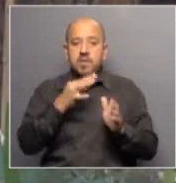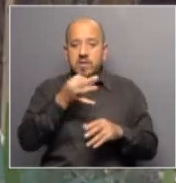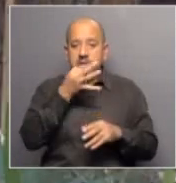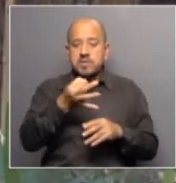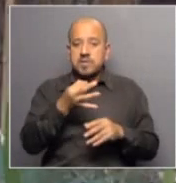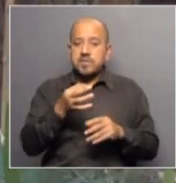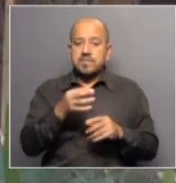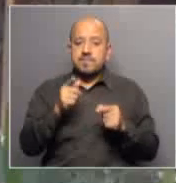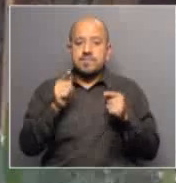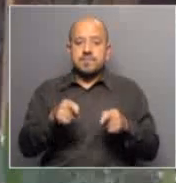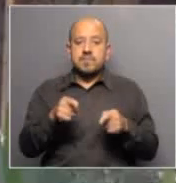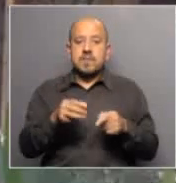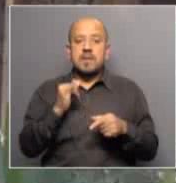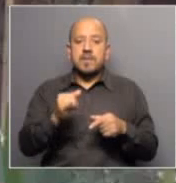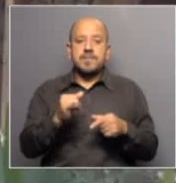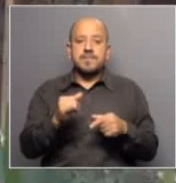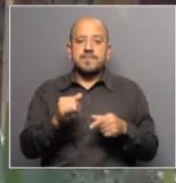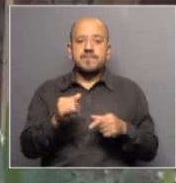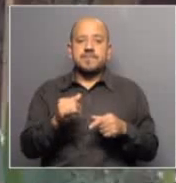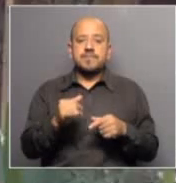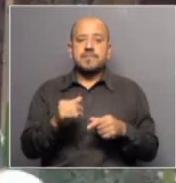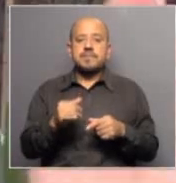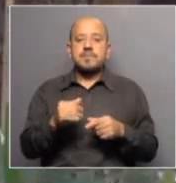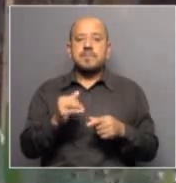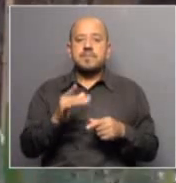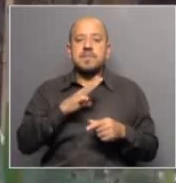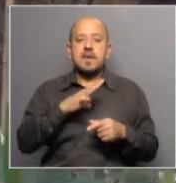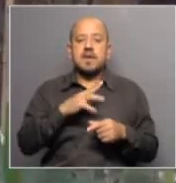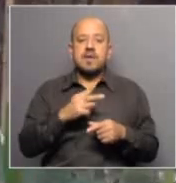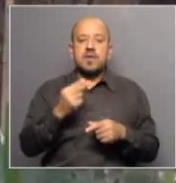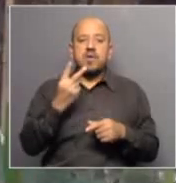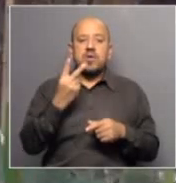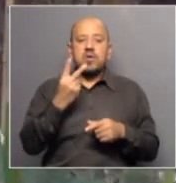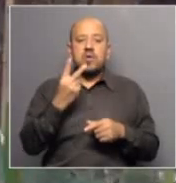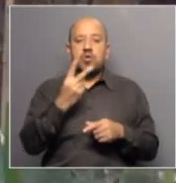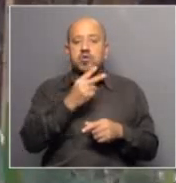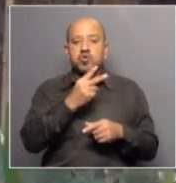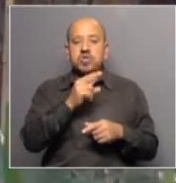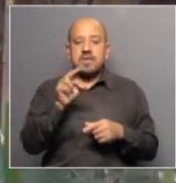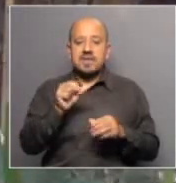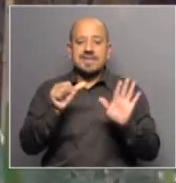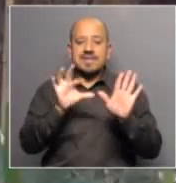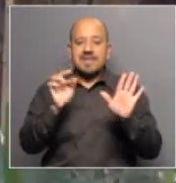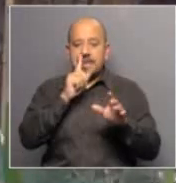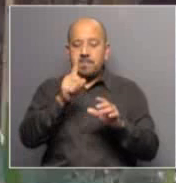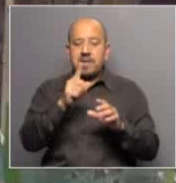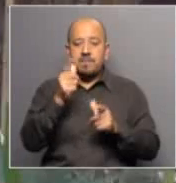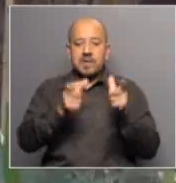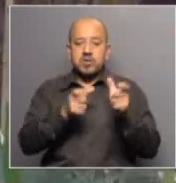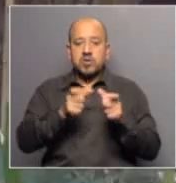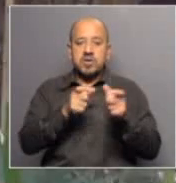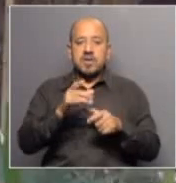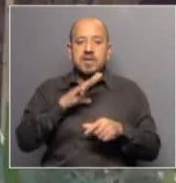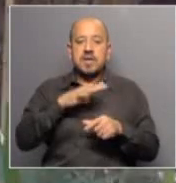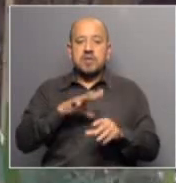Y esto sí es bien grave, porque si decimos hay 260.000 personas que utilizan cannabis anualmente y hay solo